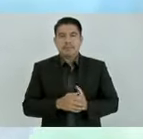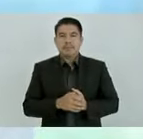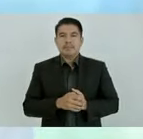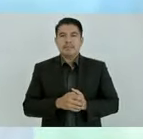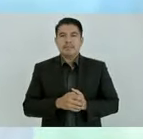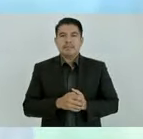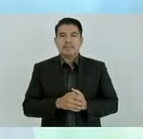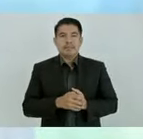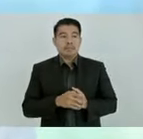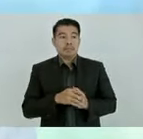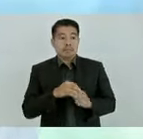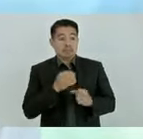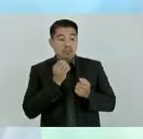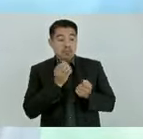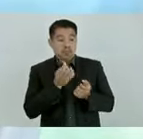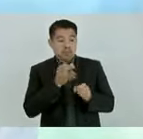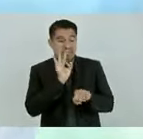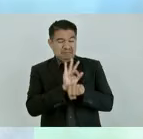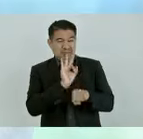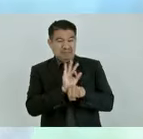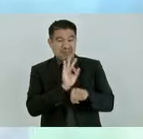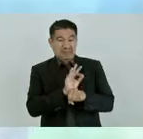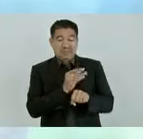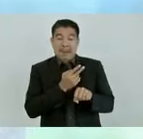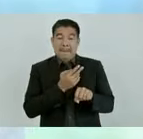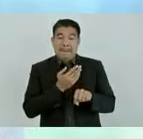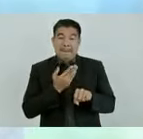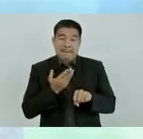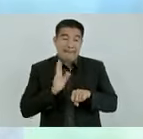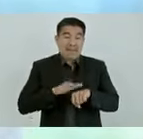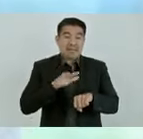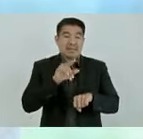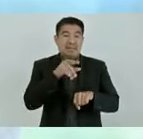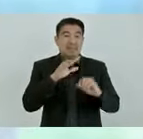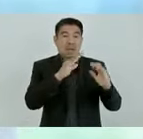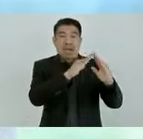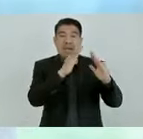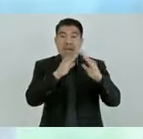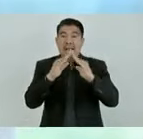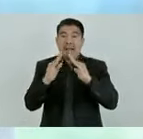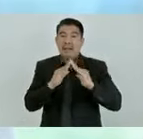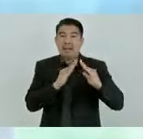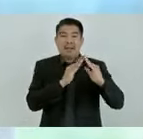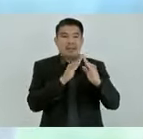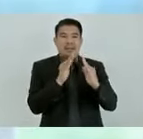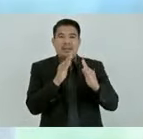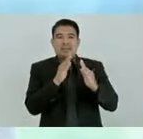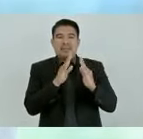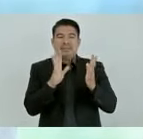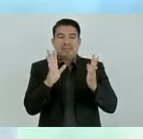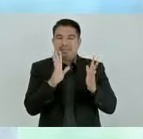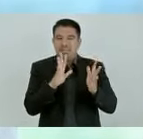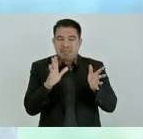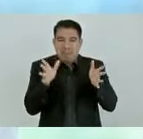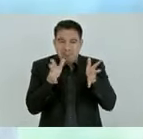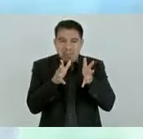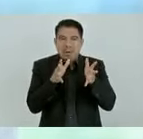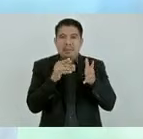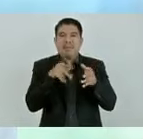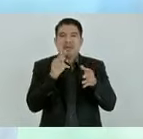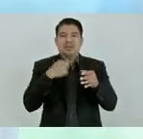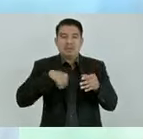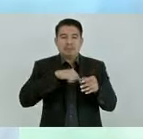son más los beneficiarios que el número de viviendas que hay en Chiapas. Lo